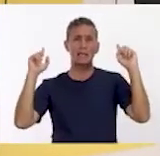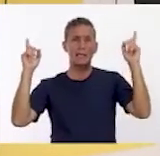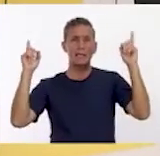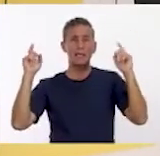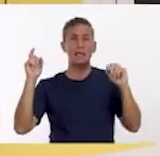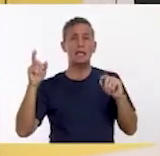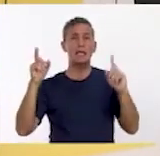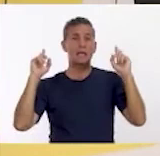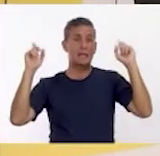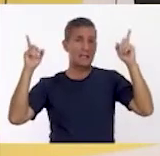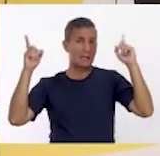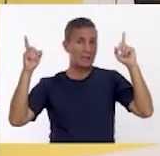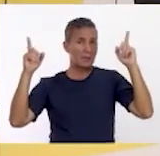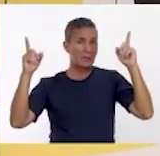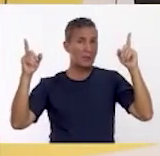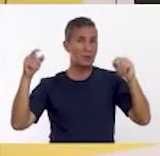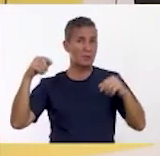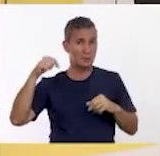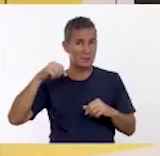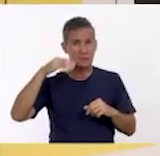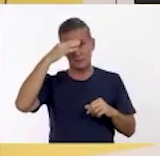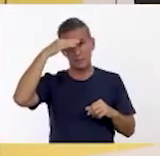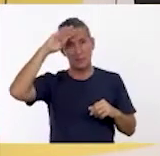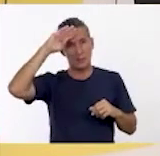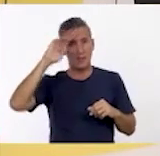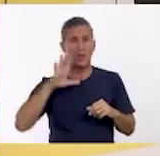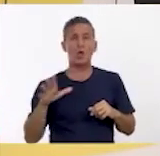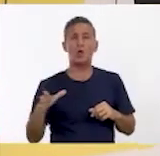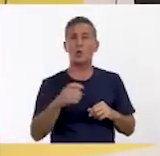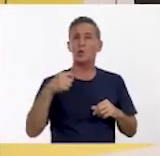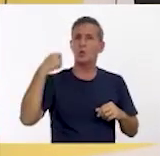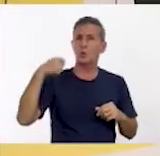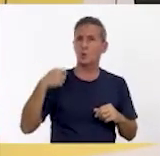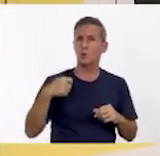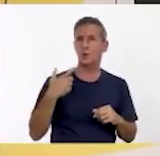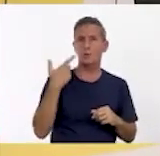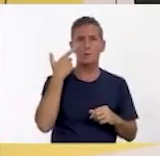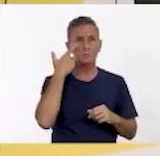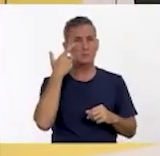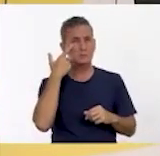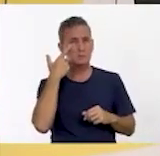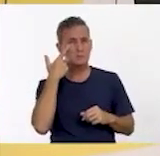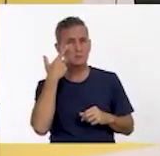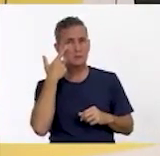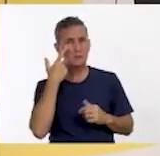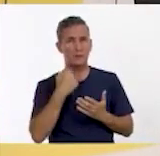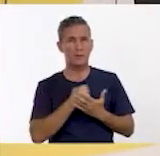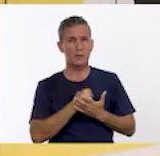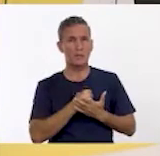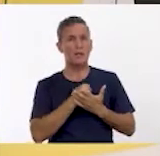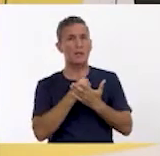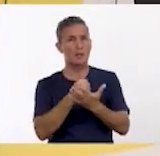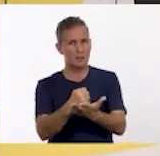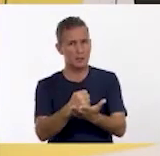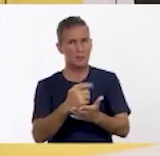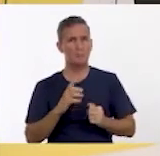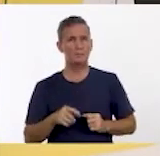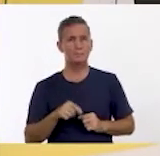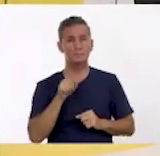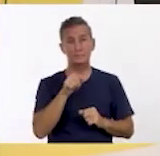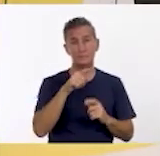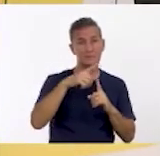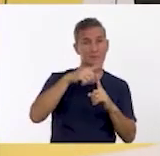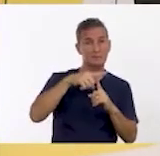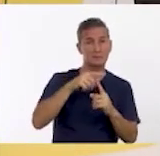esos lineamientos que todos debemos apoyar y conocer qué estamos haciendo porque se cumpla. Ahí planteamos la tarea. Esa tarea, el libro que